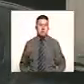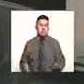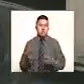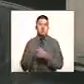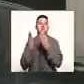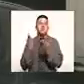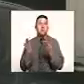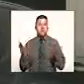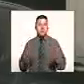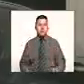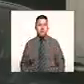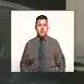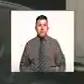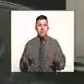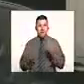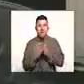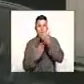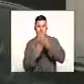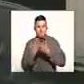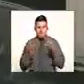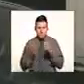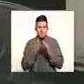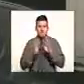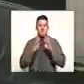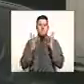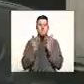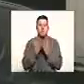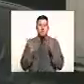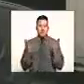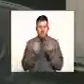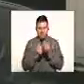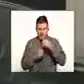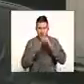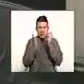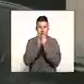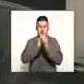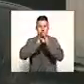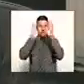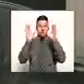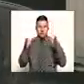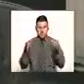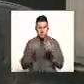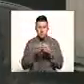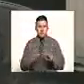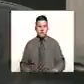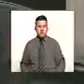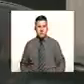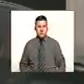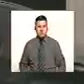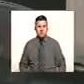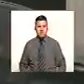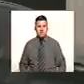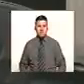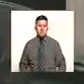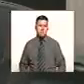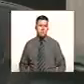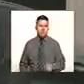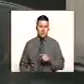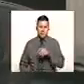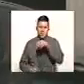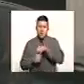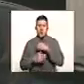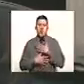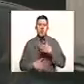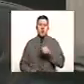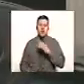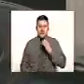para cambiar el trámite del presupuesto en el Congreso y hacerlo transparente mediante audiencias públicas regionales, para que aquí